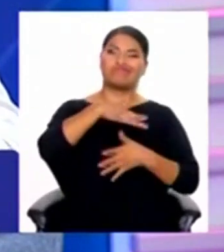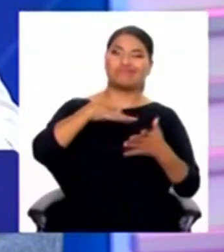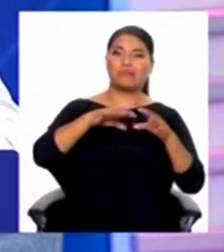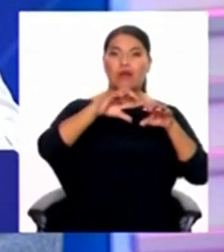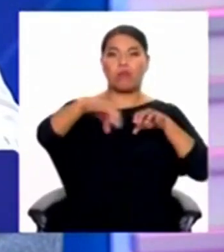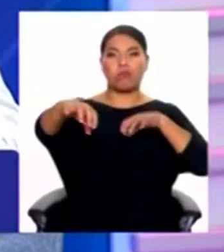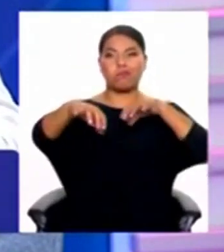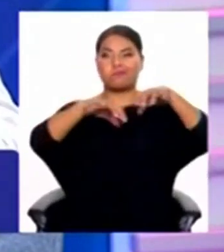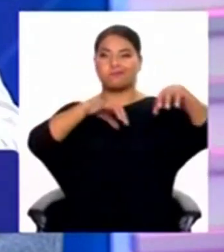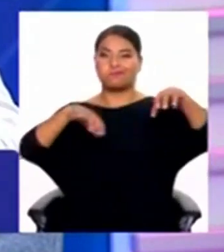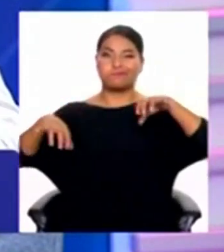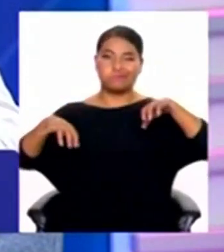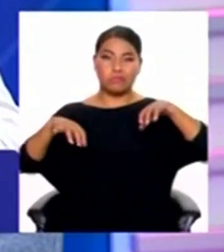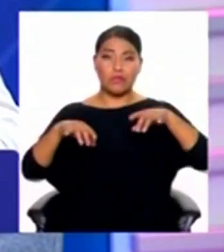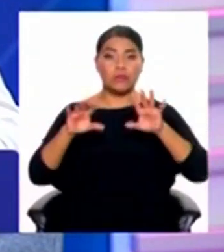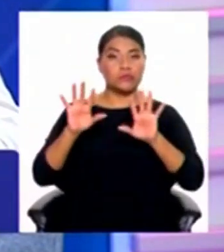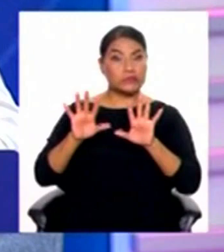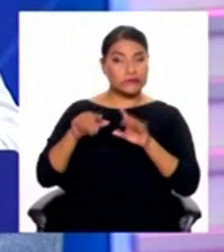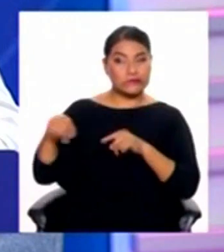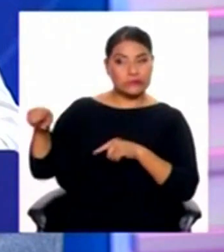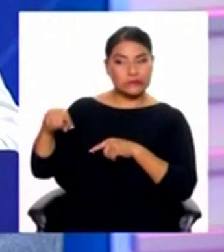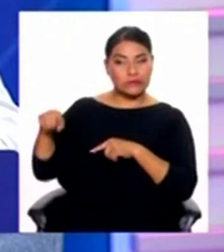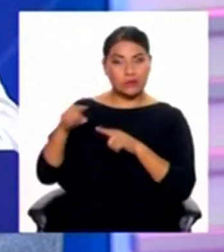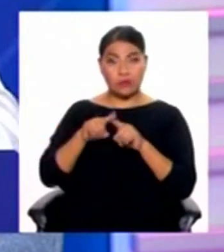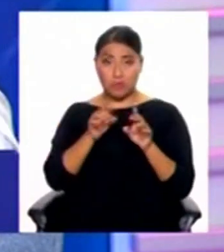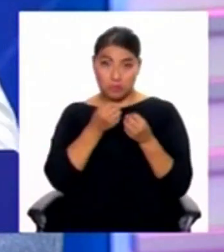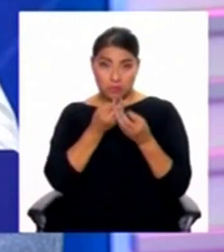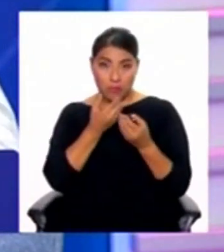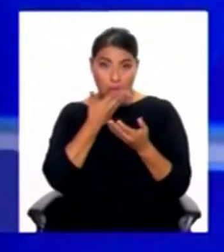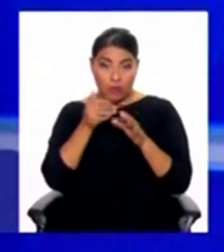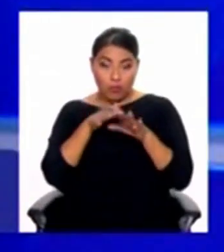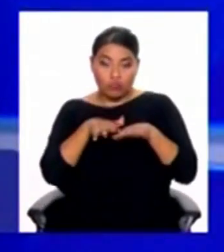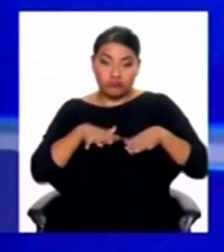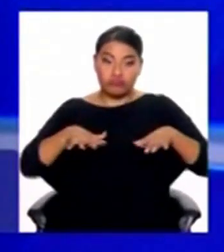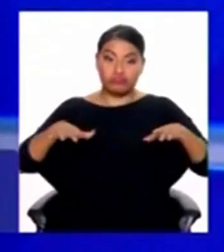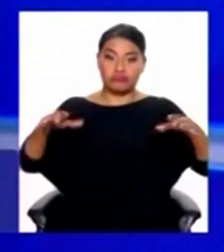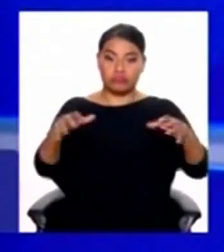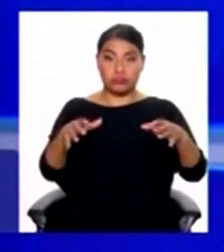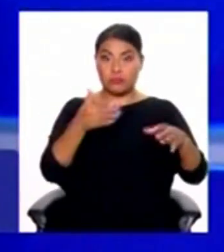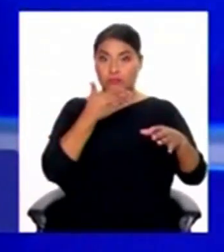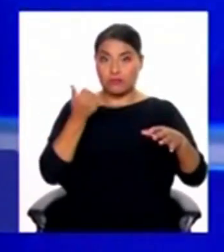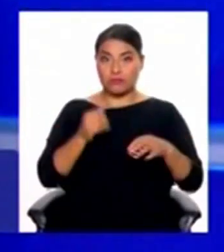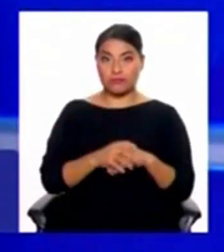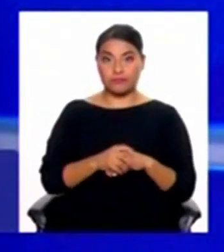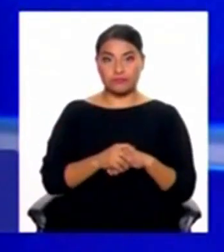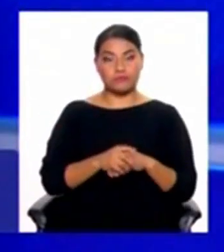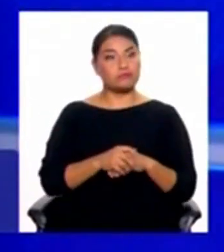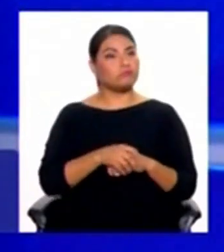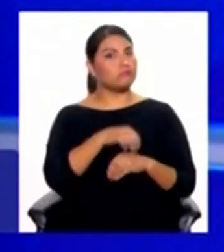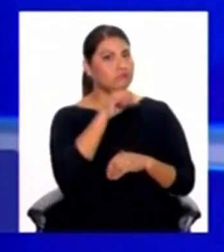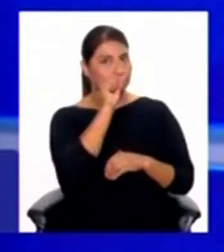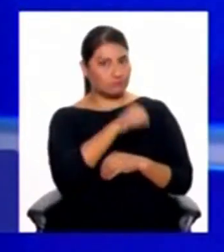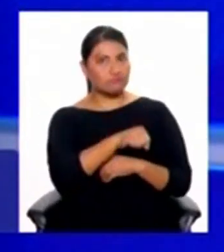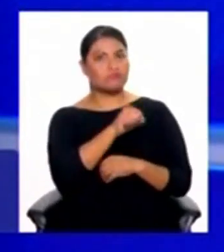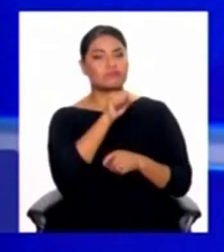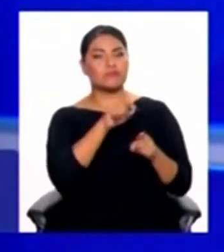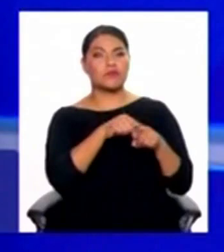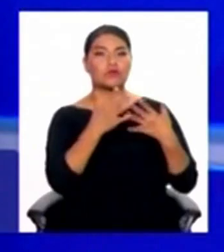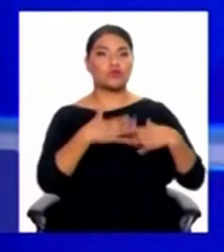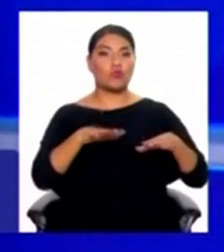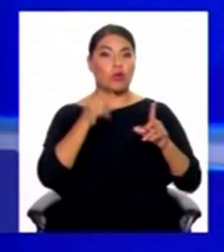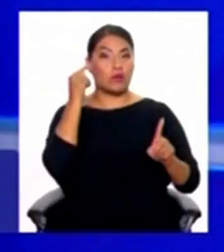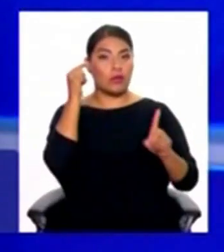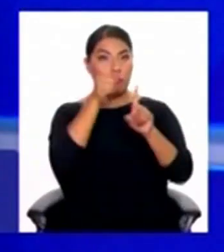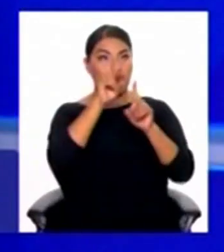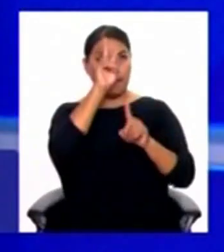descentralización. ¿Podría mejorar un poco esa percepción? Por supuesto. O sea, somos un país cuyo objetivo es un